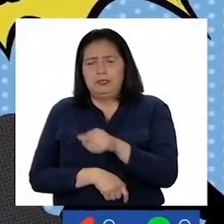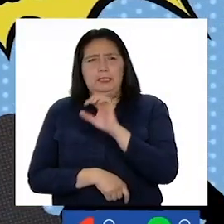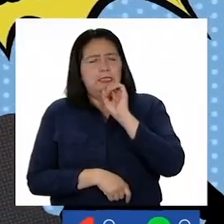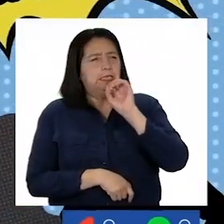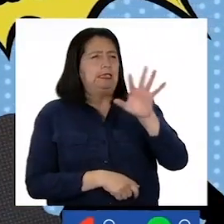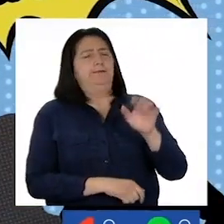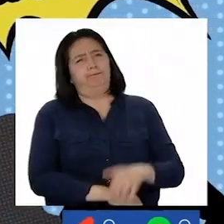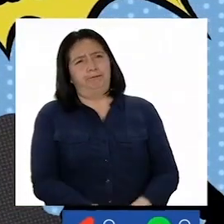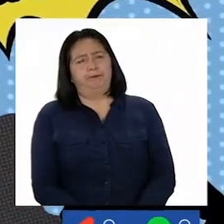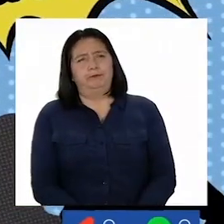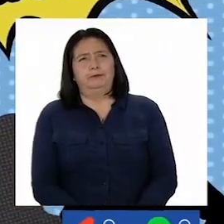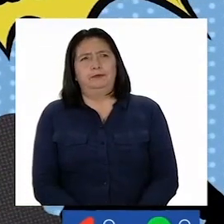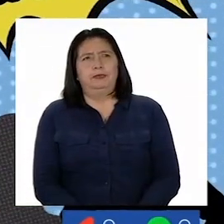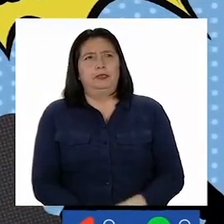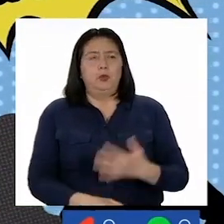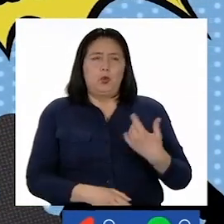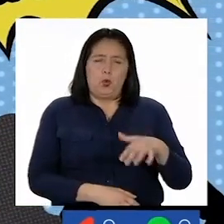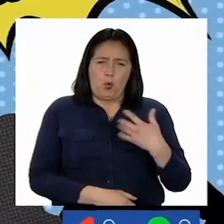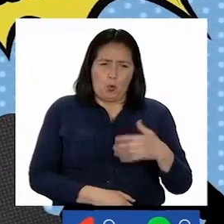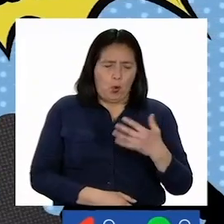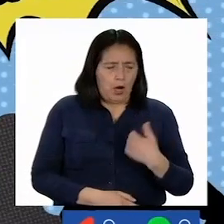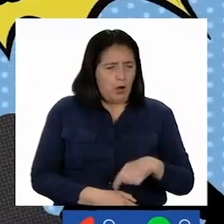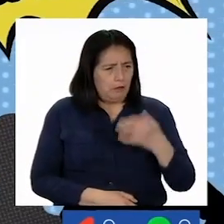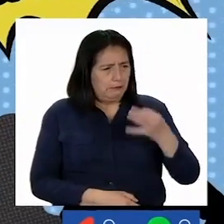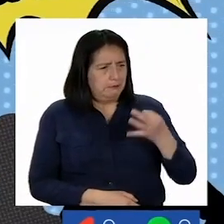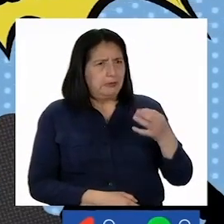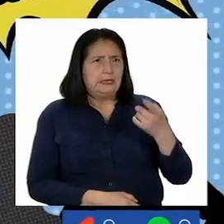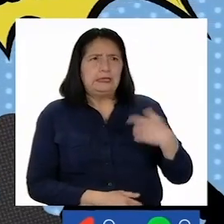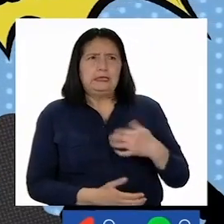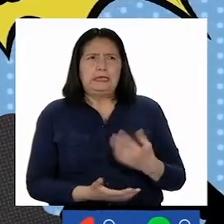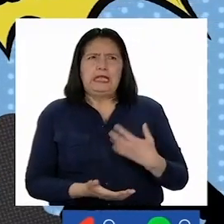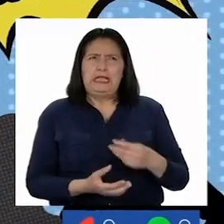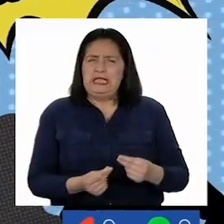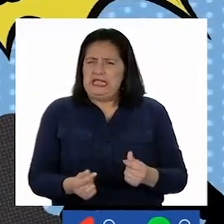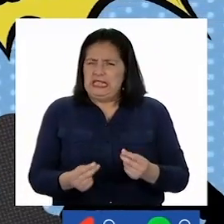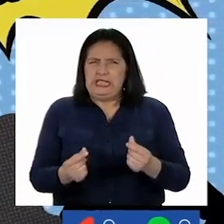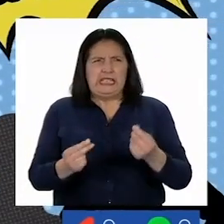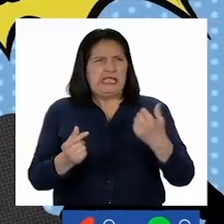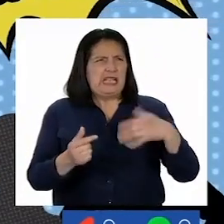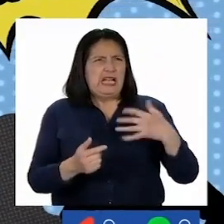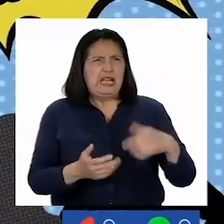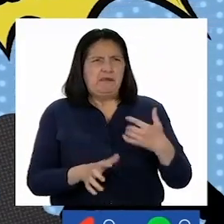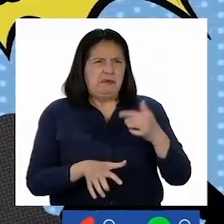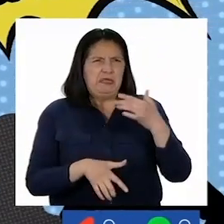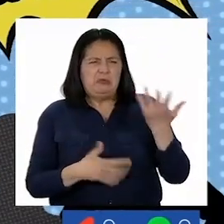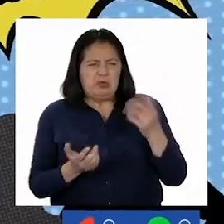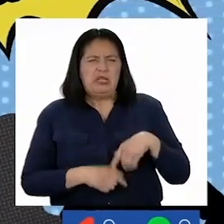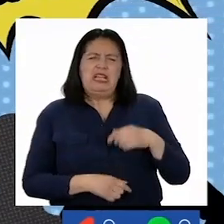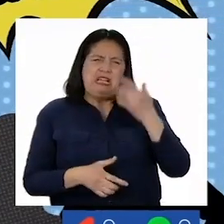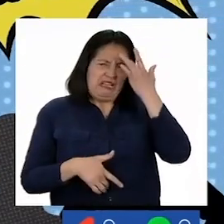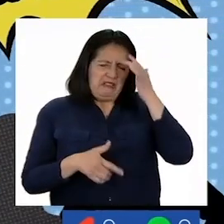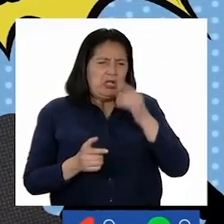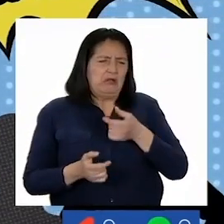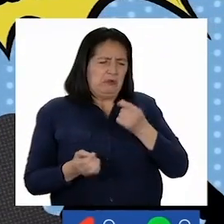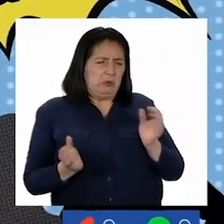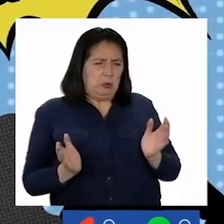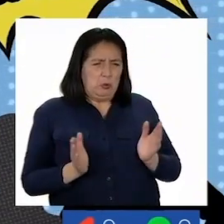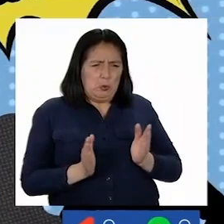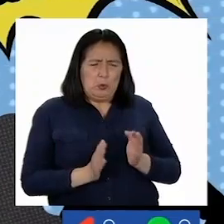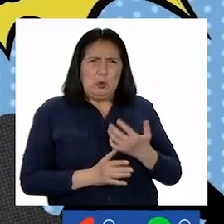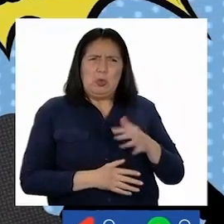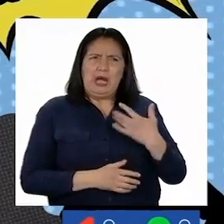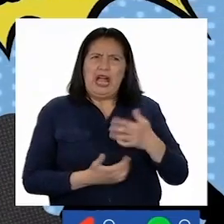pronuncian diciendo: admirable es en verdad la marcha tan rápida en el que ha seguido la anemia, que a partir de este